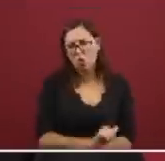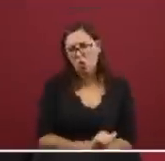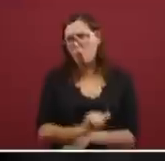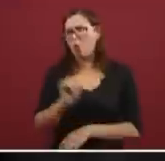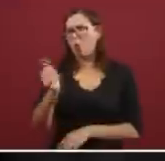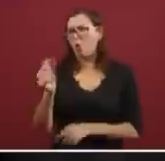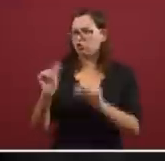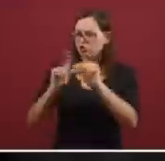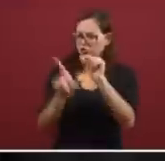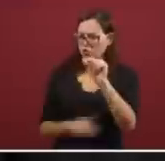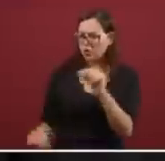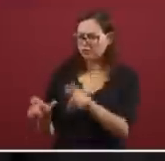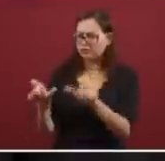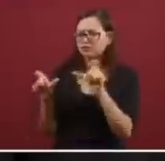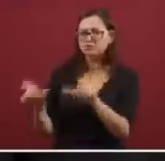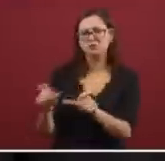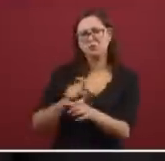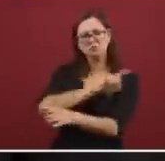mantener su trabajo,